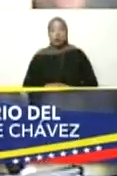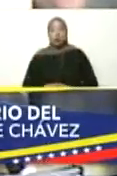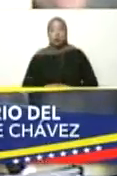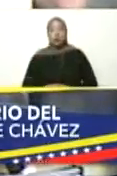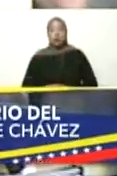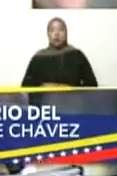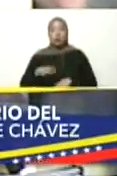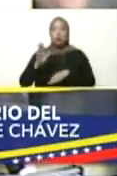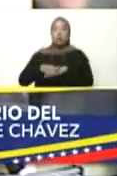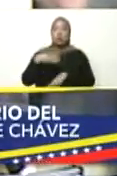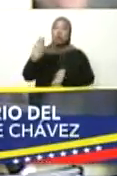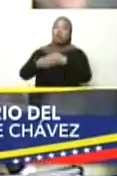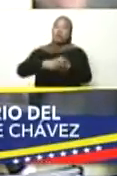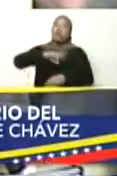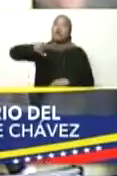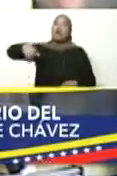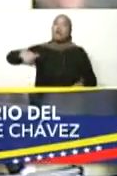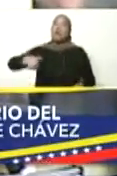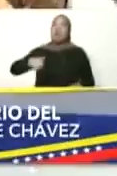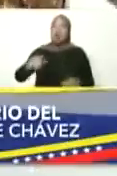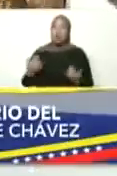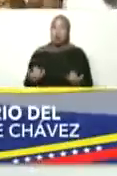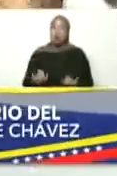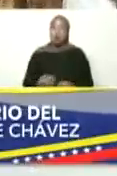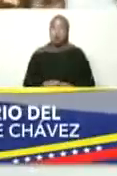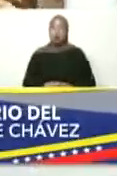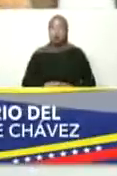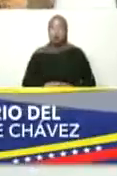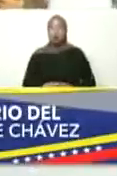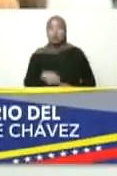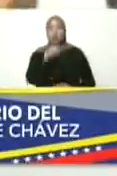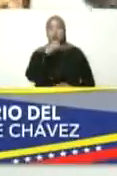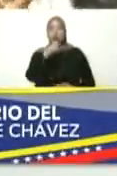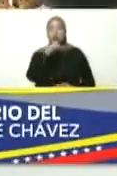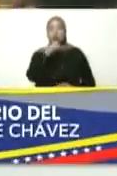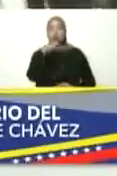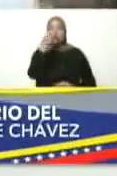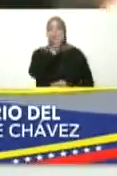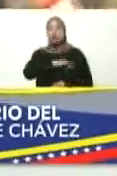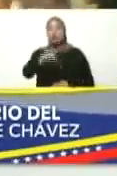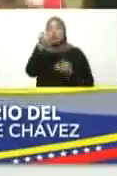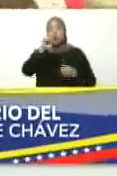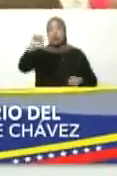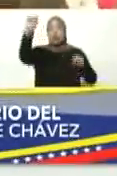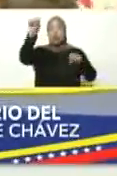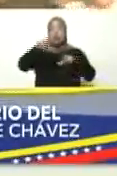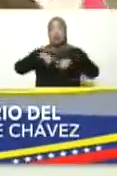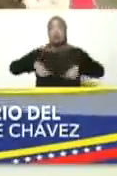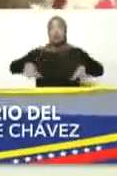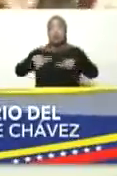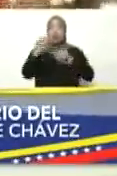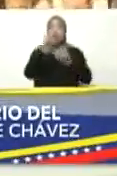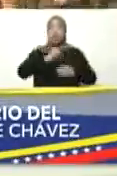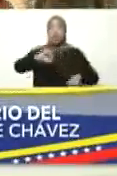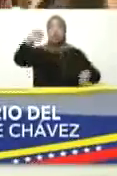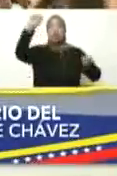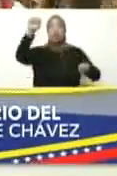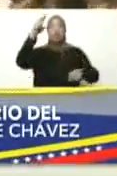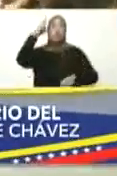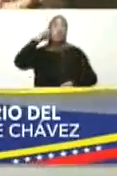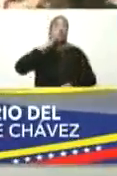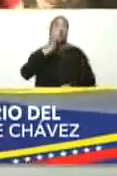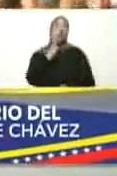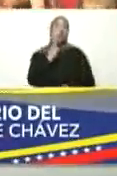porque la raíz nuestra es el poder comunal, es el socialismo territorial, es el socialismo